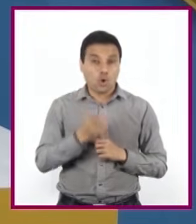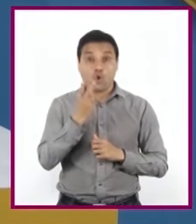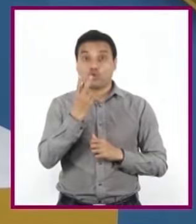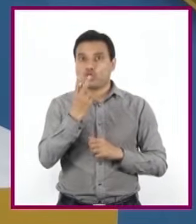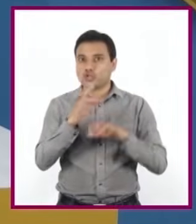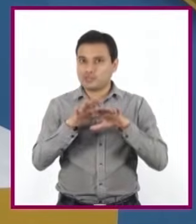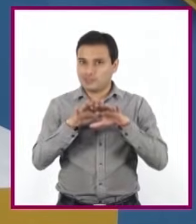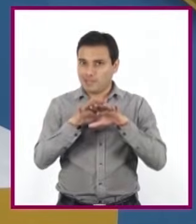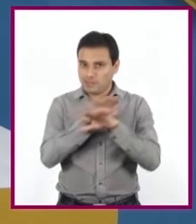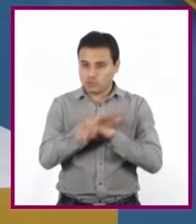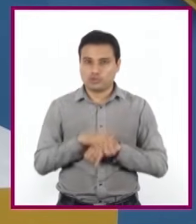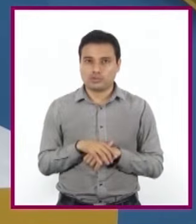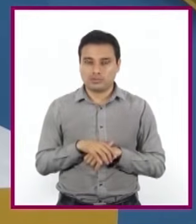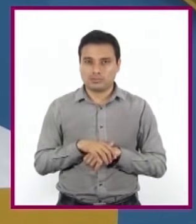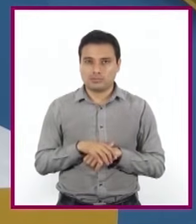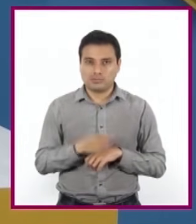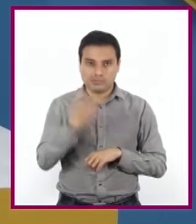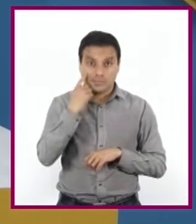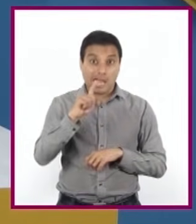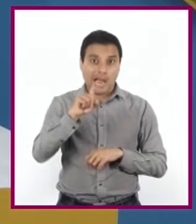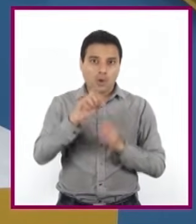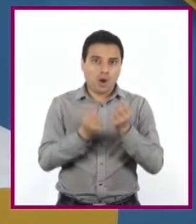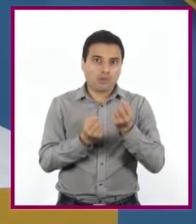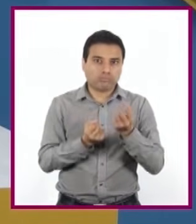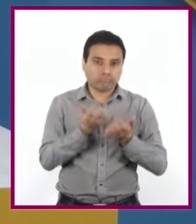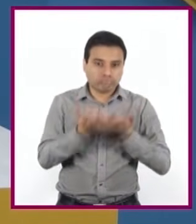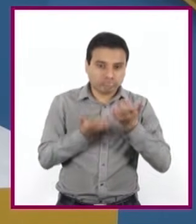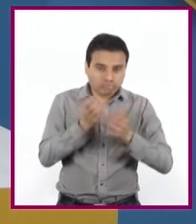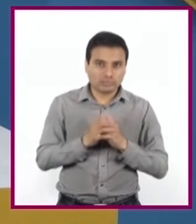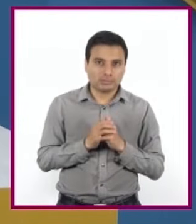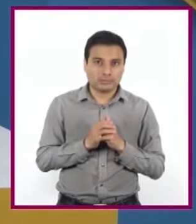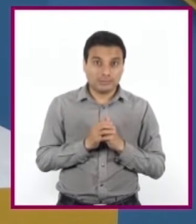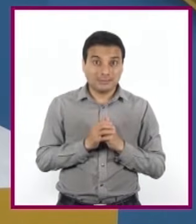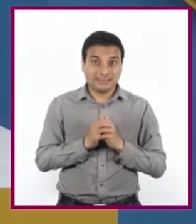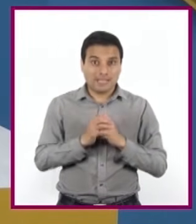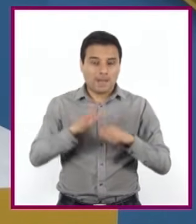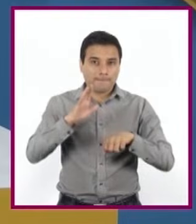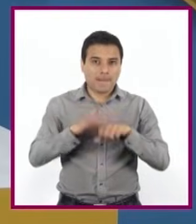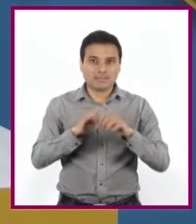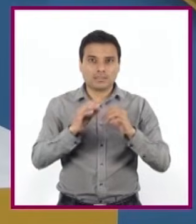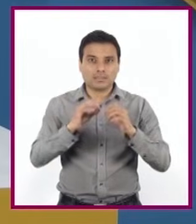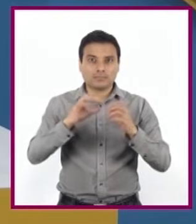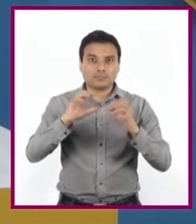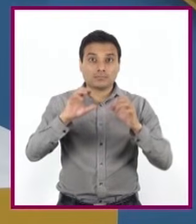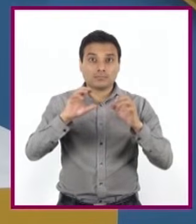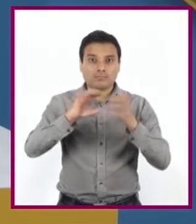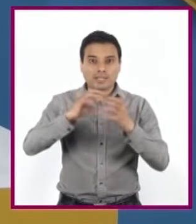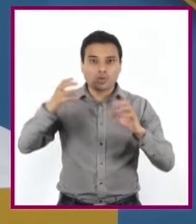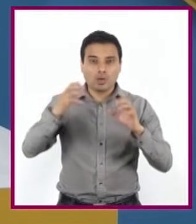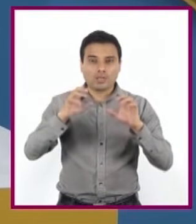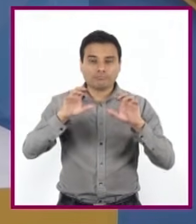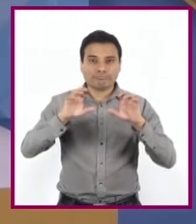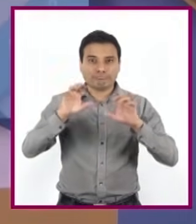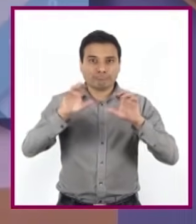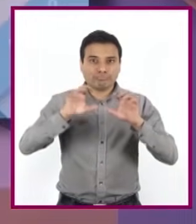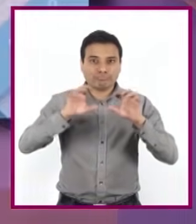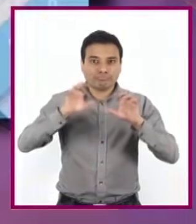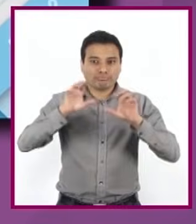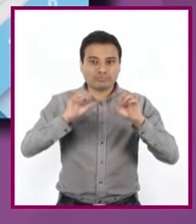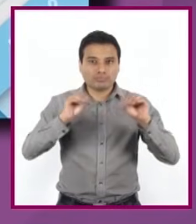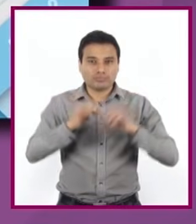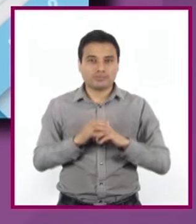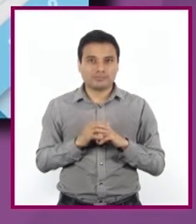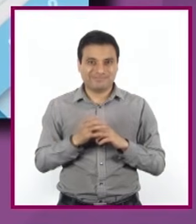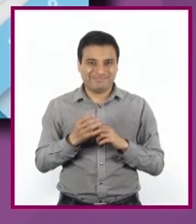cambios de estado. Como estamos calentando el agua, estamos aumentando la energía cinética de sus partículas. Al alcanzar